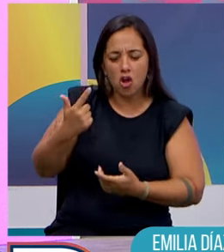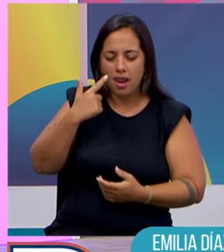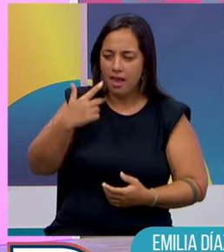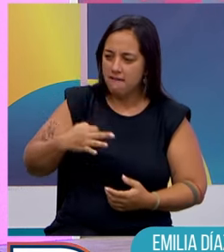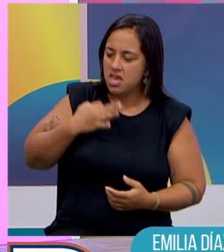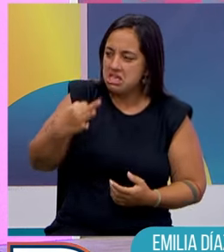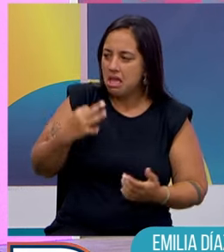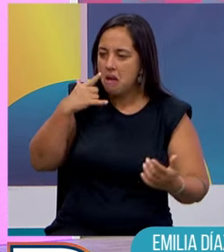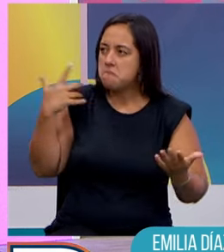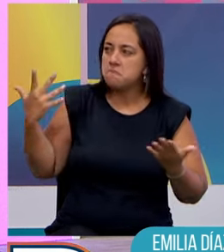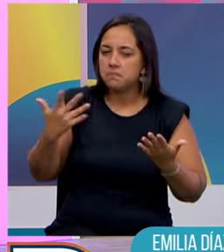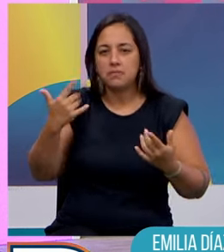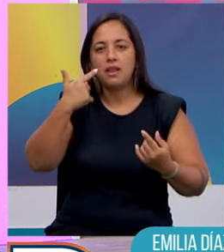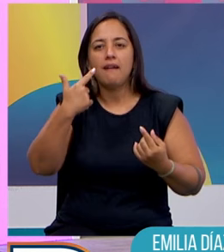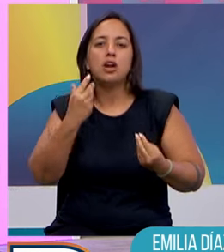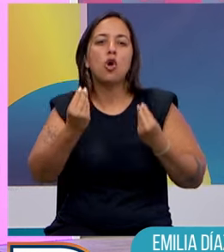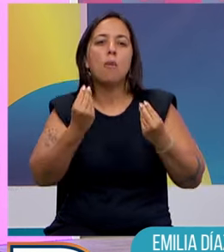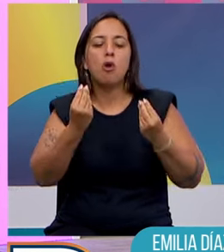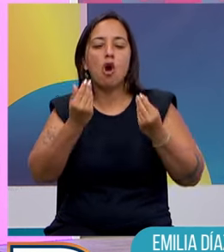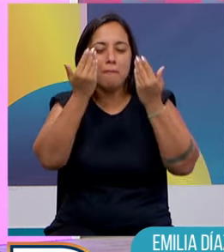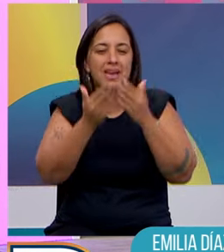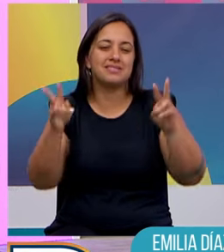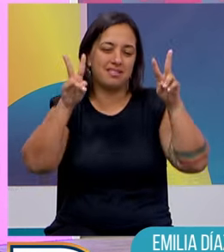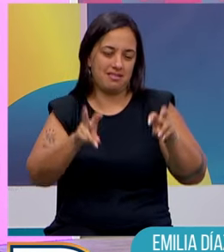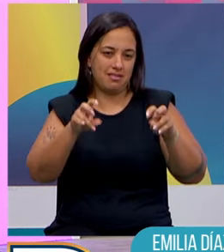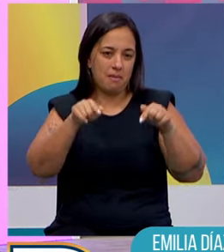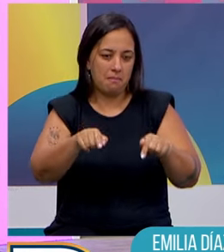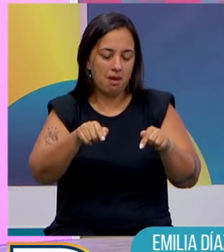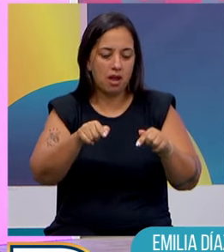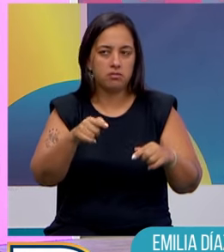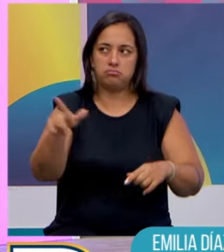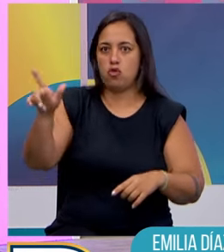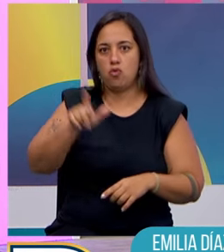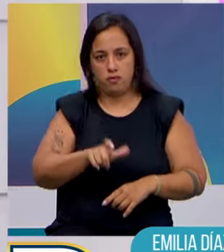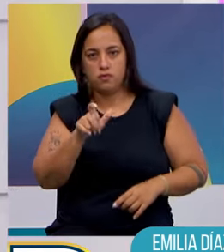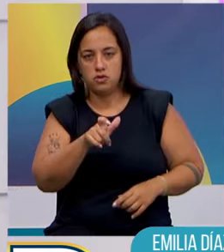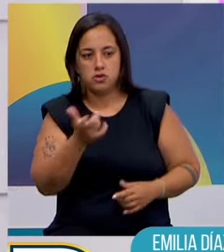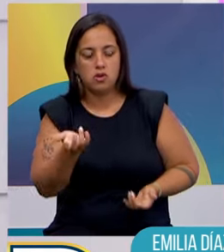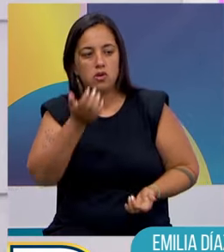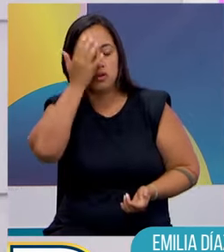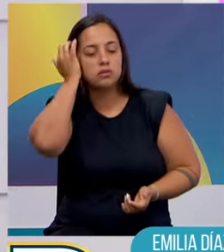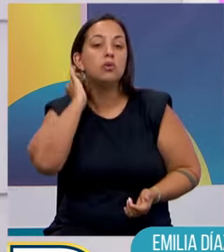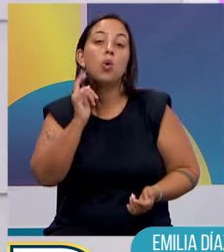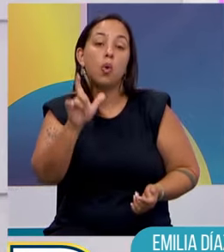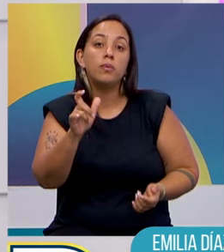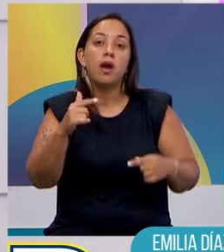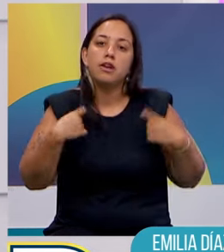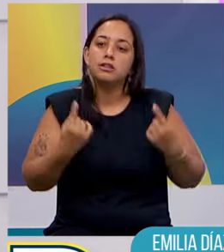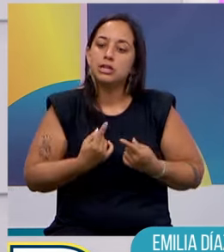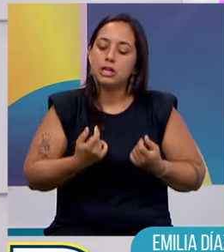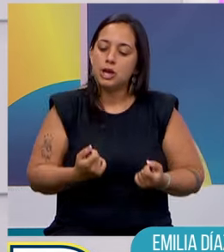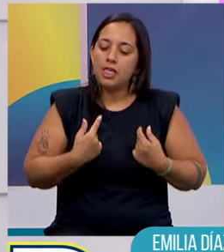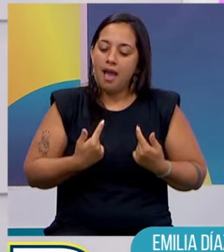llevó también a meterte en este mundo? Sí, claro, obvio. Siempre lo que nos impulsa es muchas